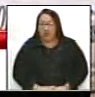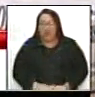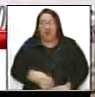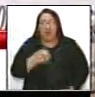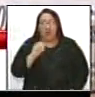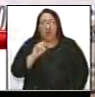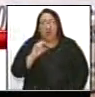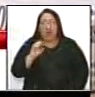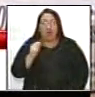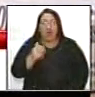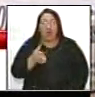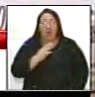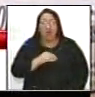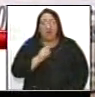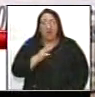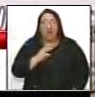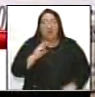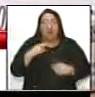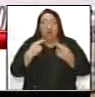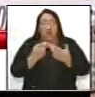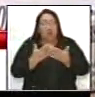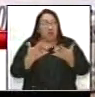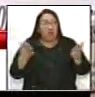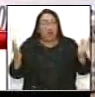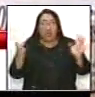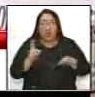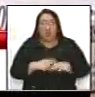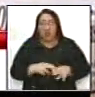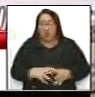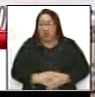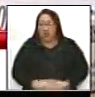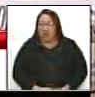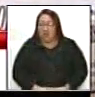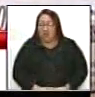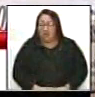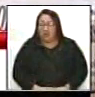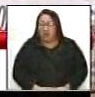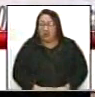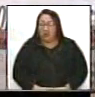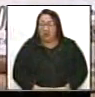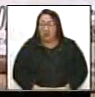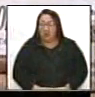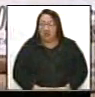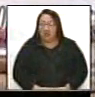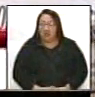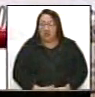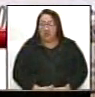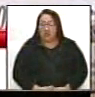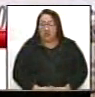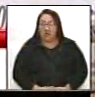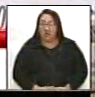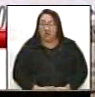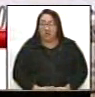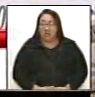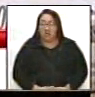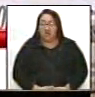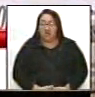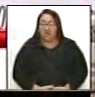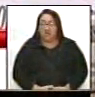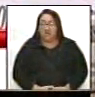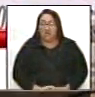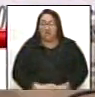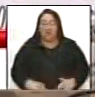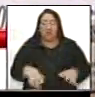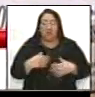que como fue una reunión abierta y que no podían controlar lo que decían las personas, o sea, permitieron que